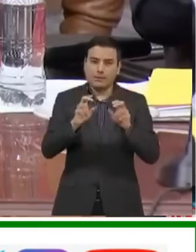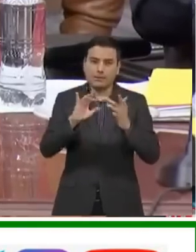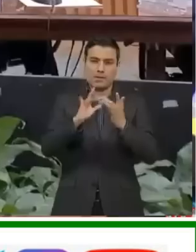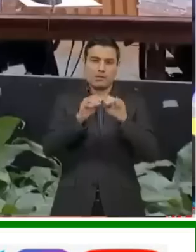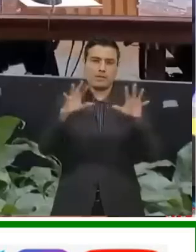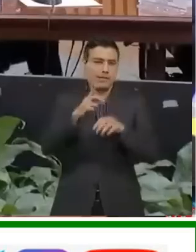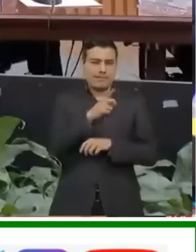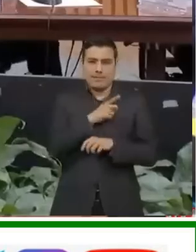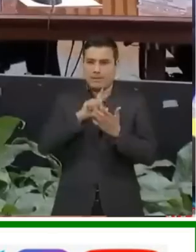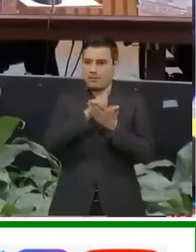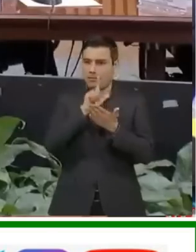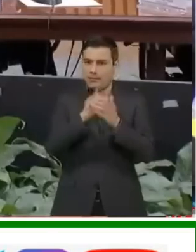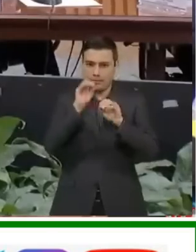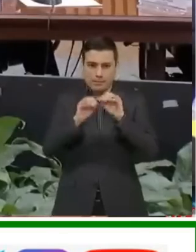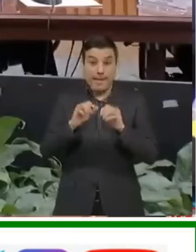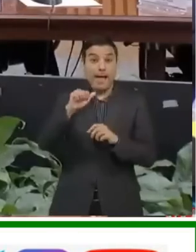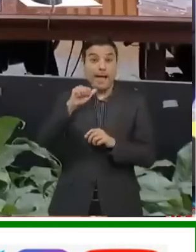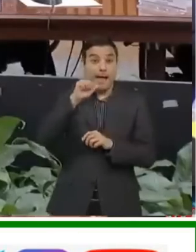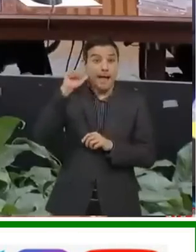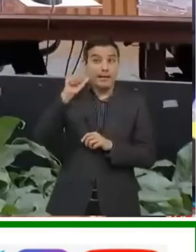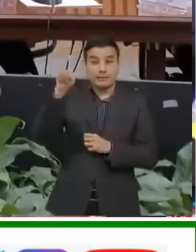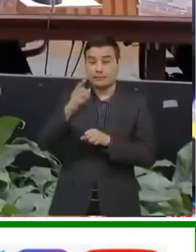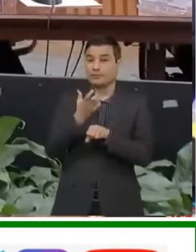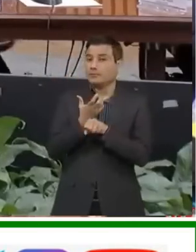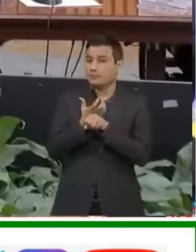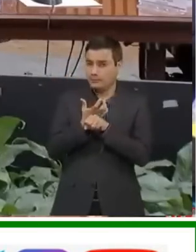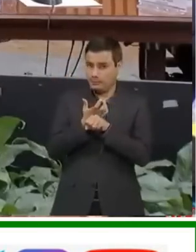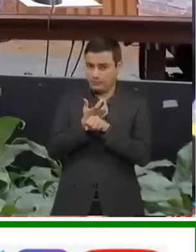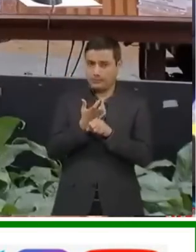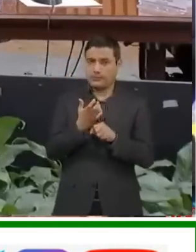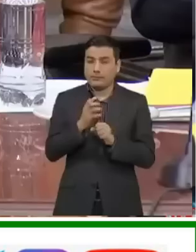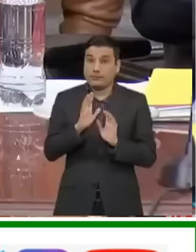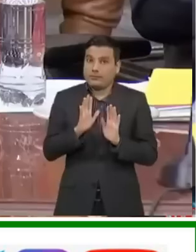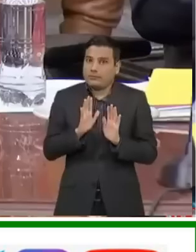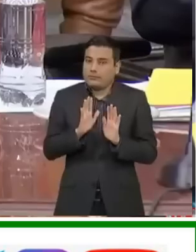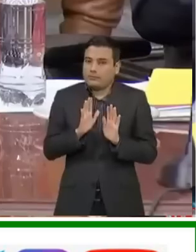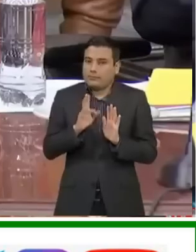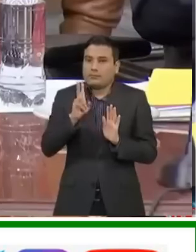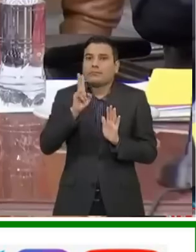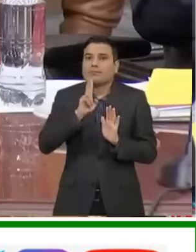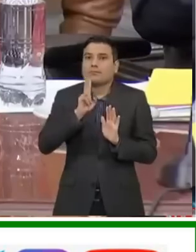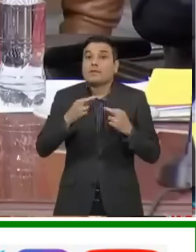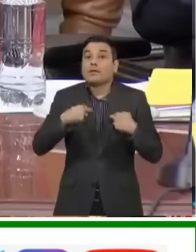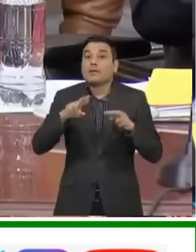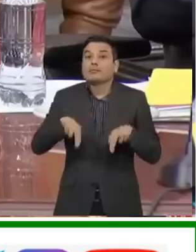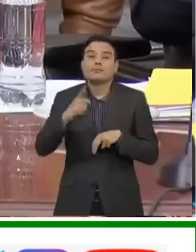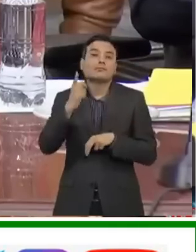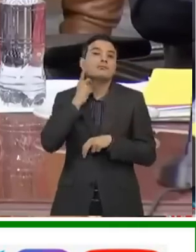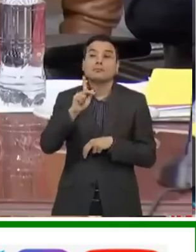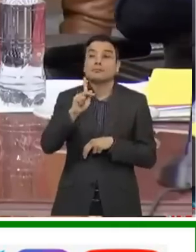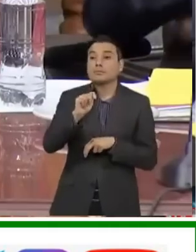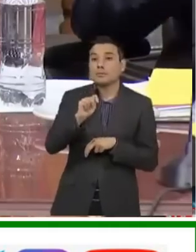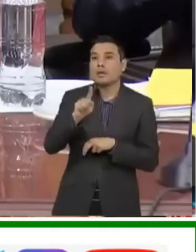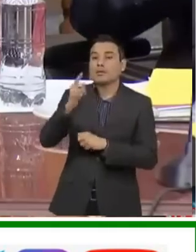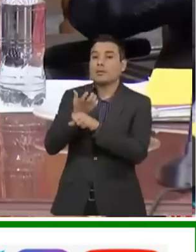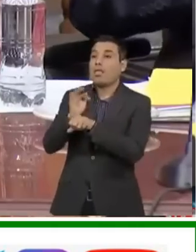sociales. Apenas ayer en Estados Unidos, a ver si no sale el representante legislativo del PT a defender a